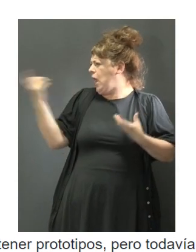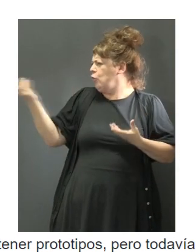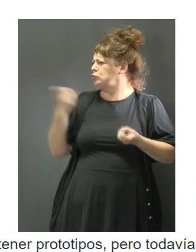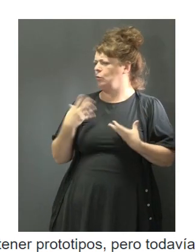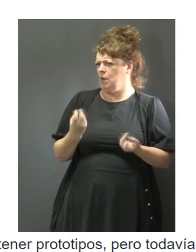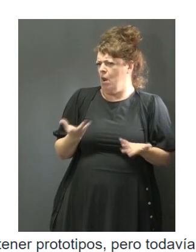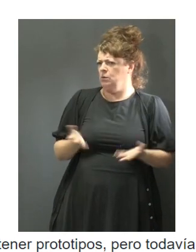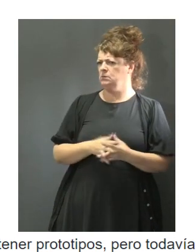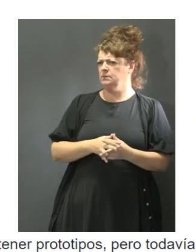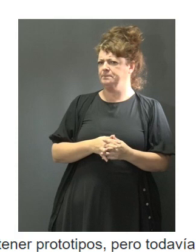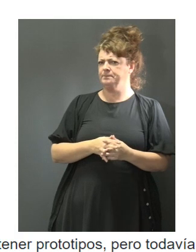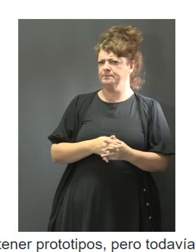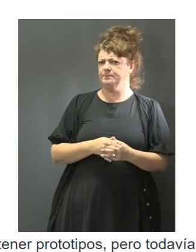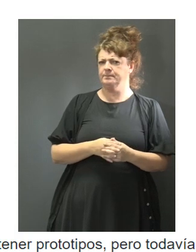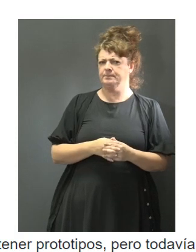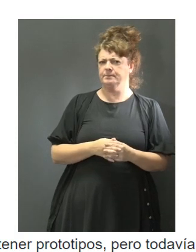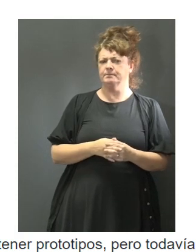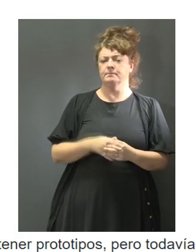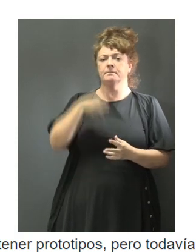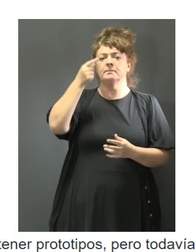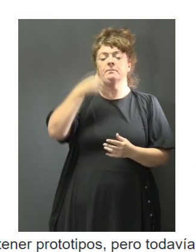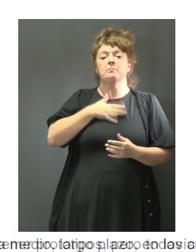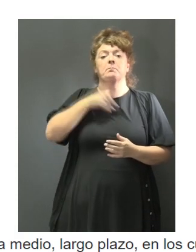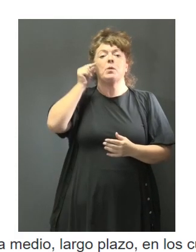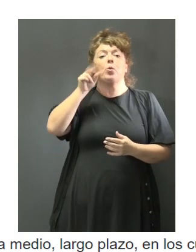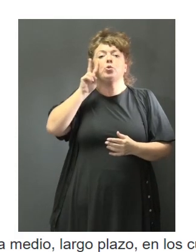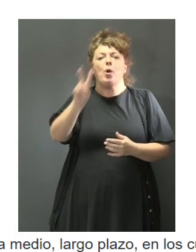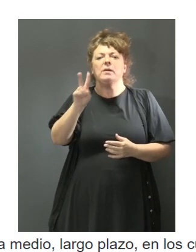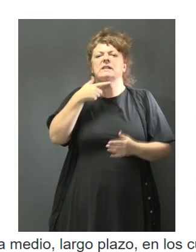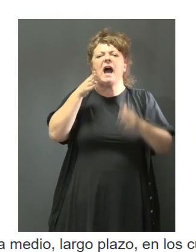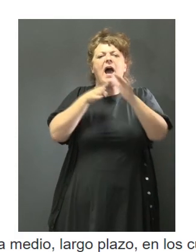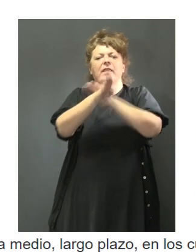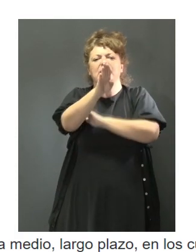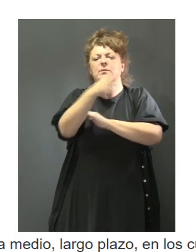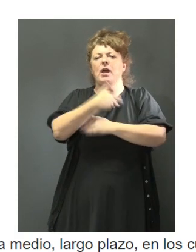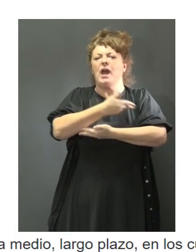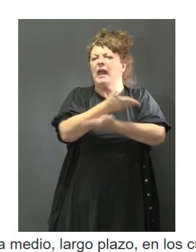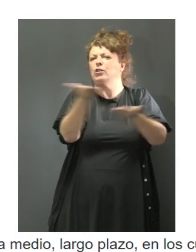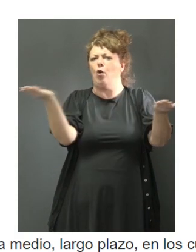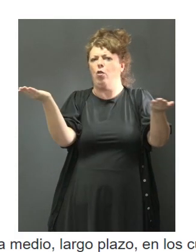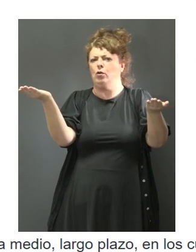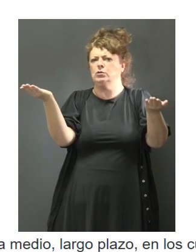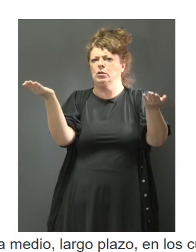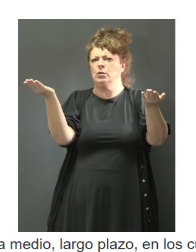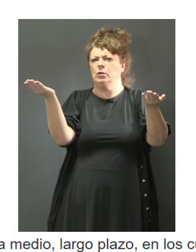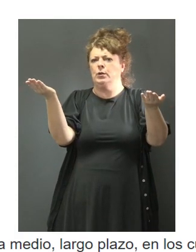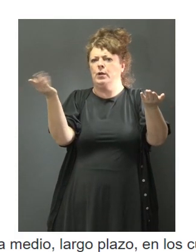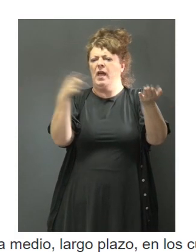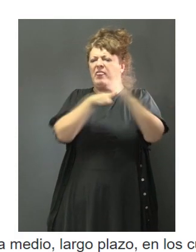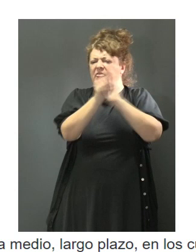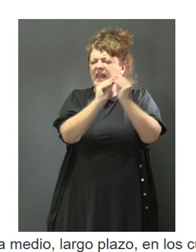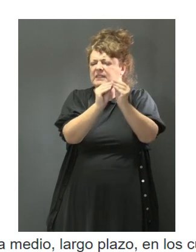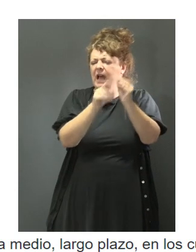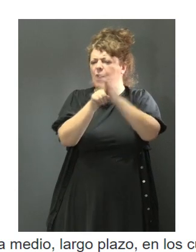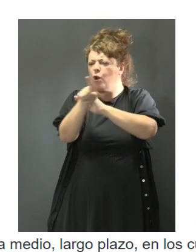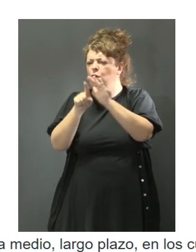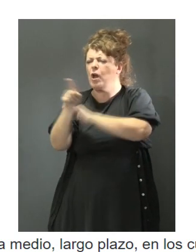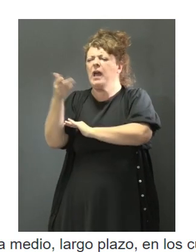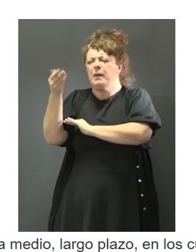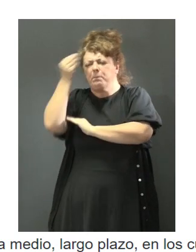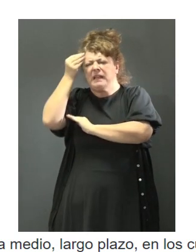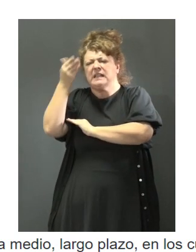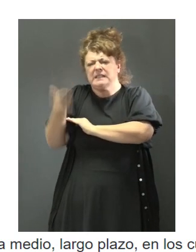y qué importancia tiene, desde tu punto de vista, la accesibilidad en todos estos desarrollos que se están llevando a